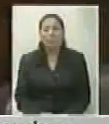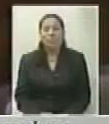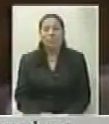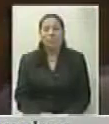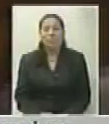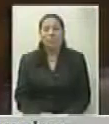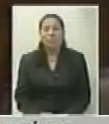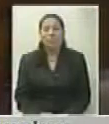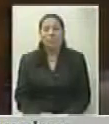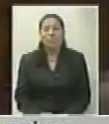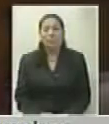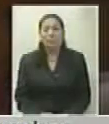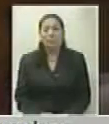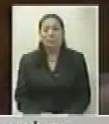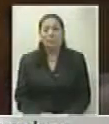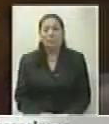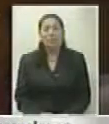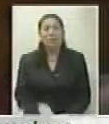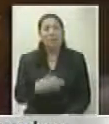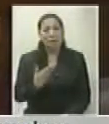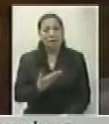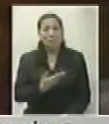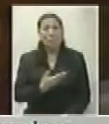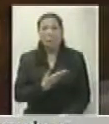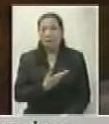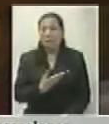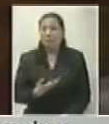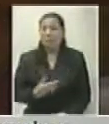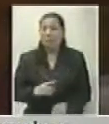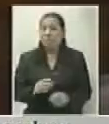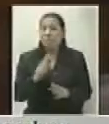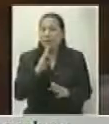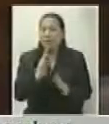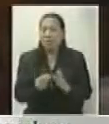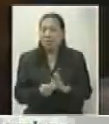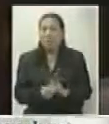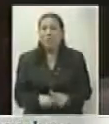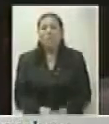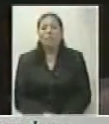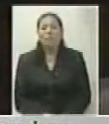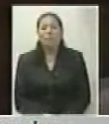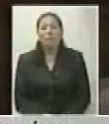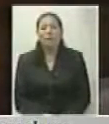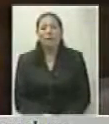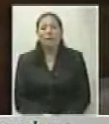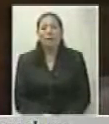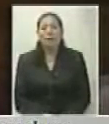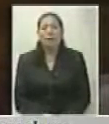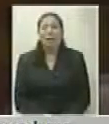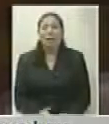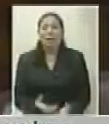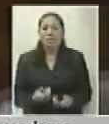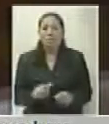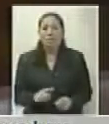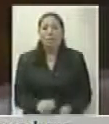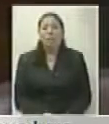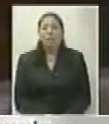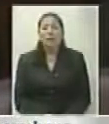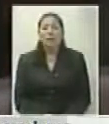Gracias, presidente. Yo he firmado este dictamen con algunas reservas, señor presidente, y quiero